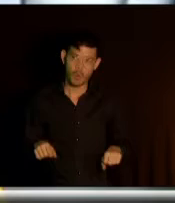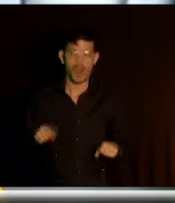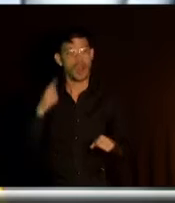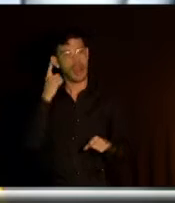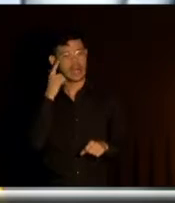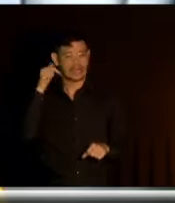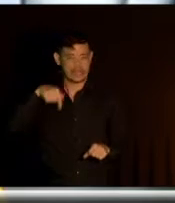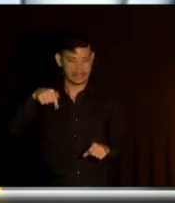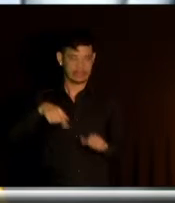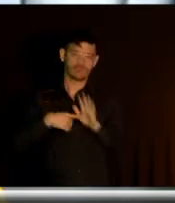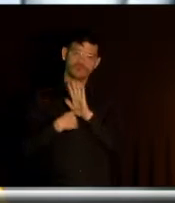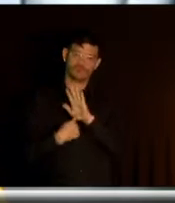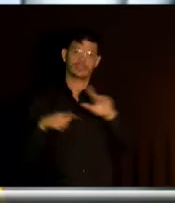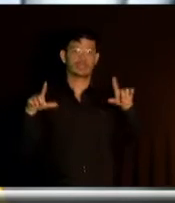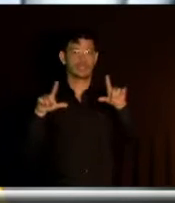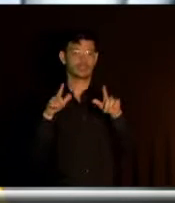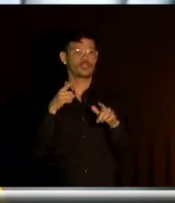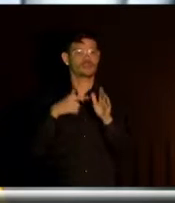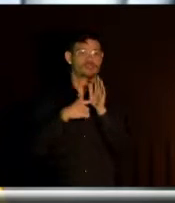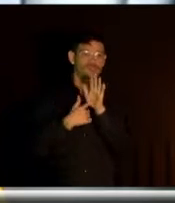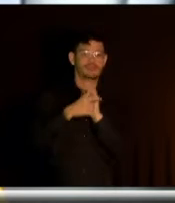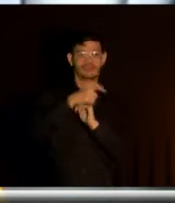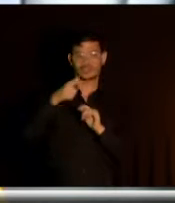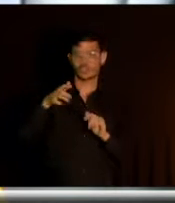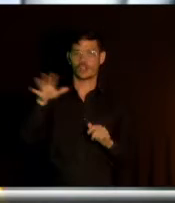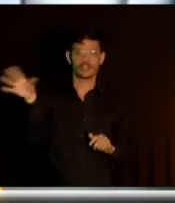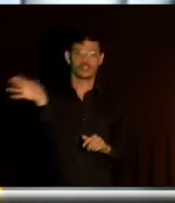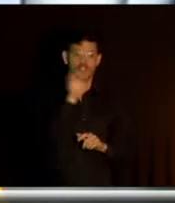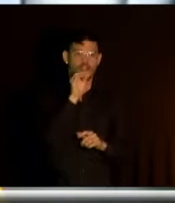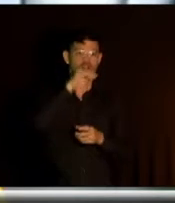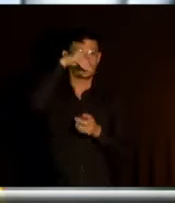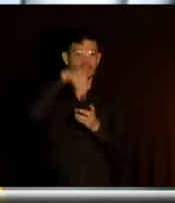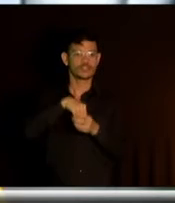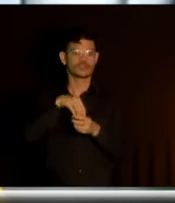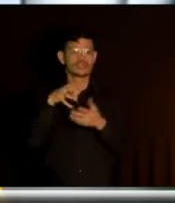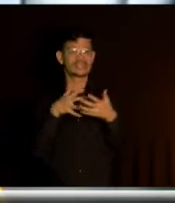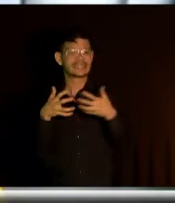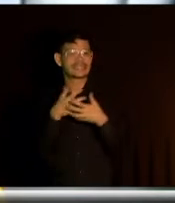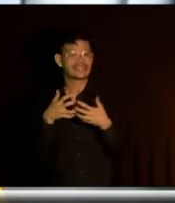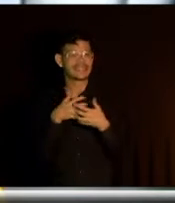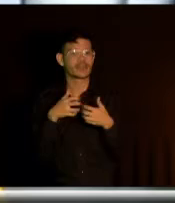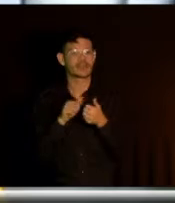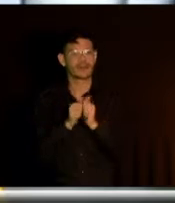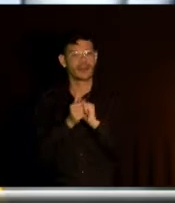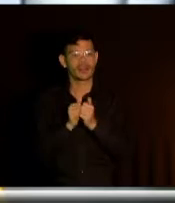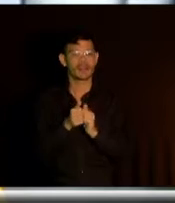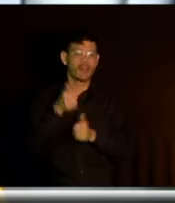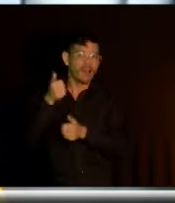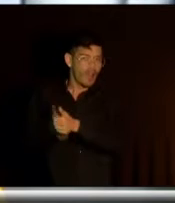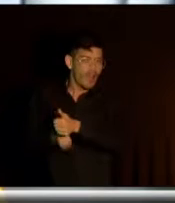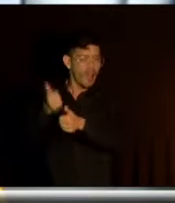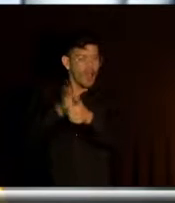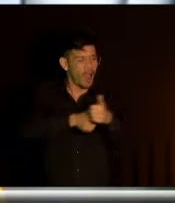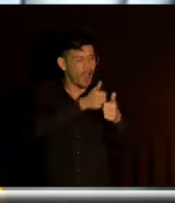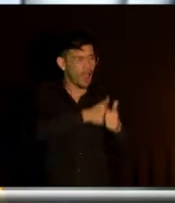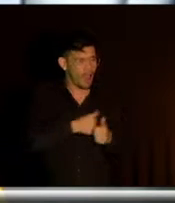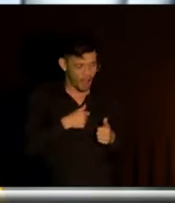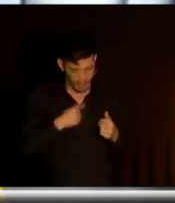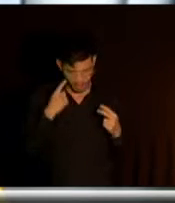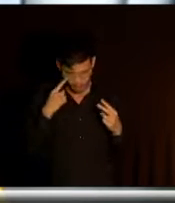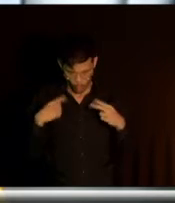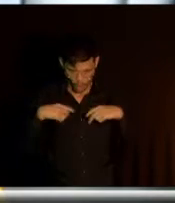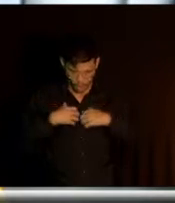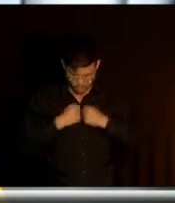personas que se involucran, se ven involucradas en el tema del deporte, y que cada uno se personalice y vea realmente lo que está